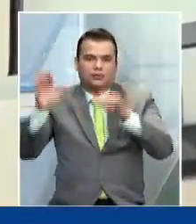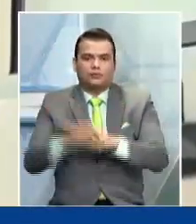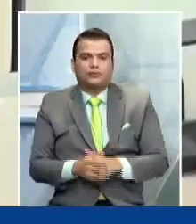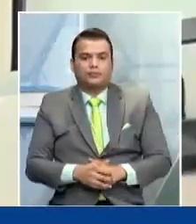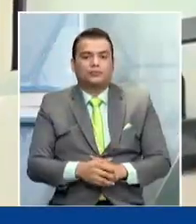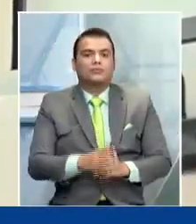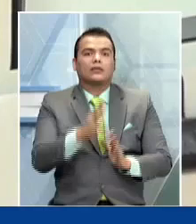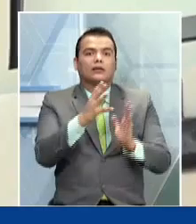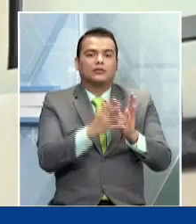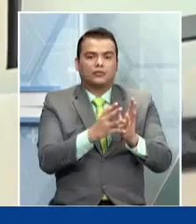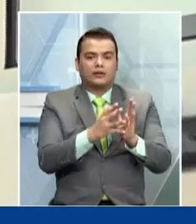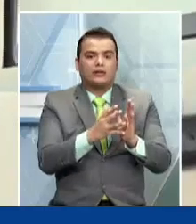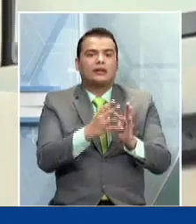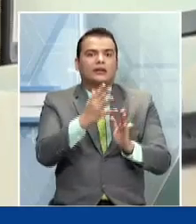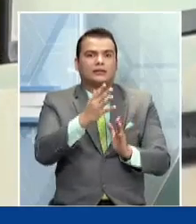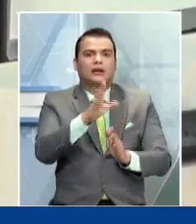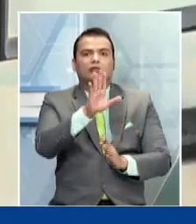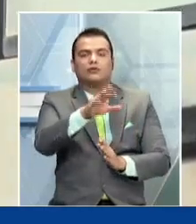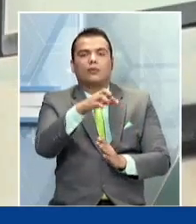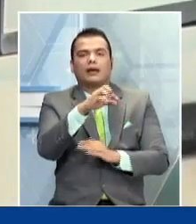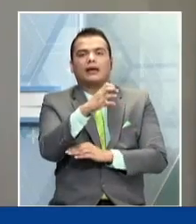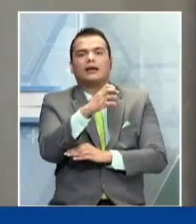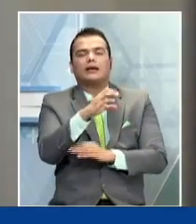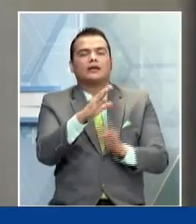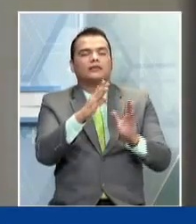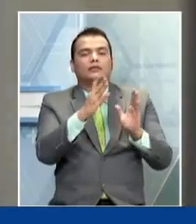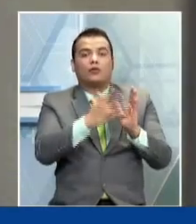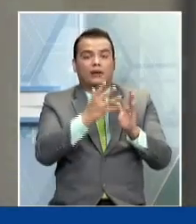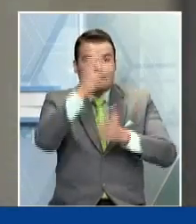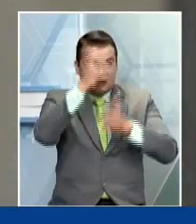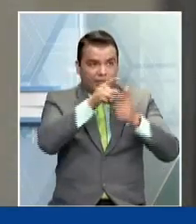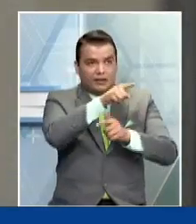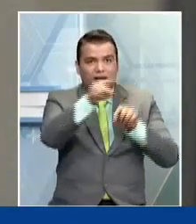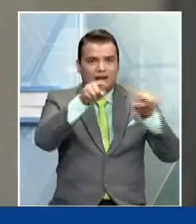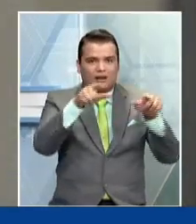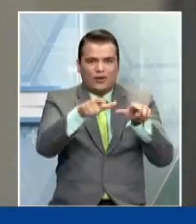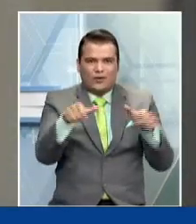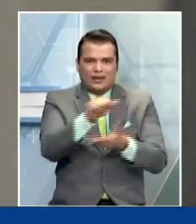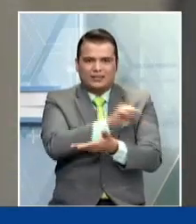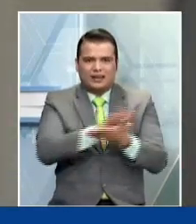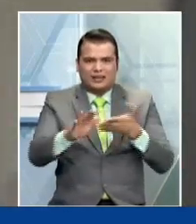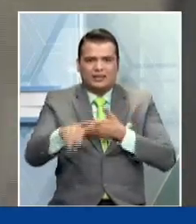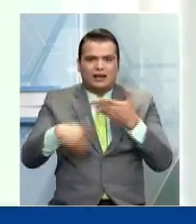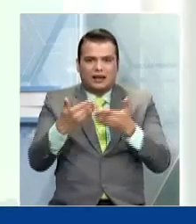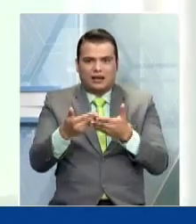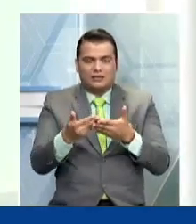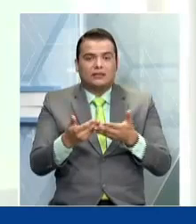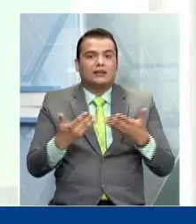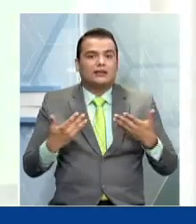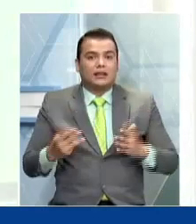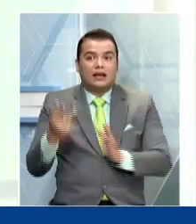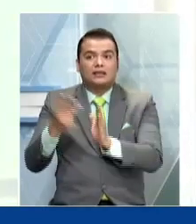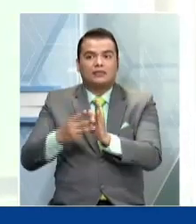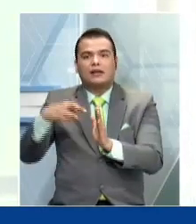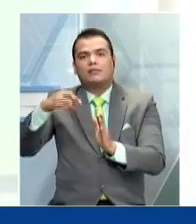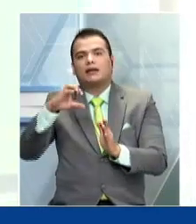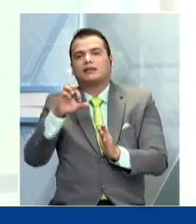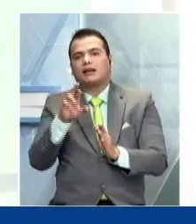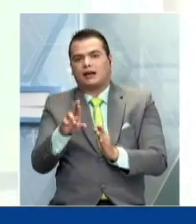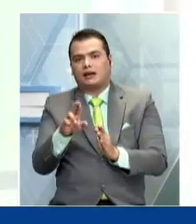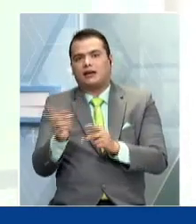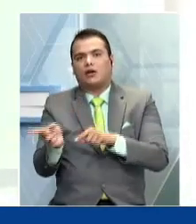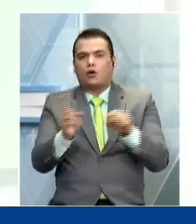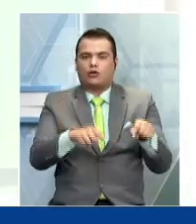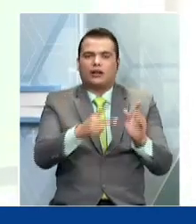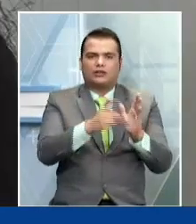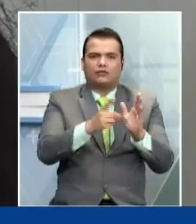cuales 2.661 son de PCR y 3.053 de antígenos. Dentro de estas últimas, 381 salieron positivas,